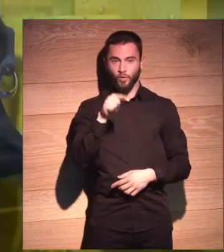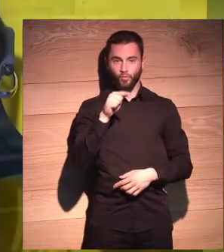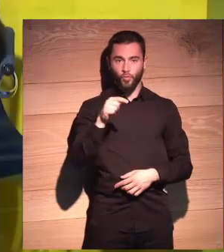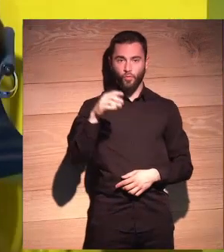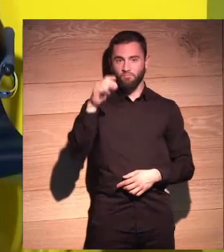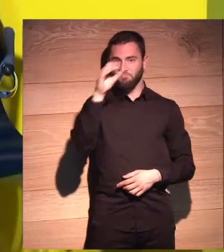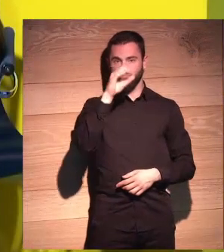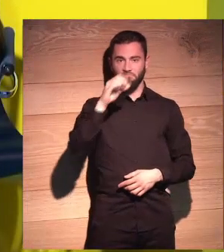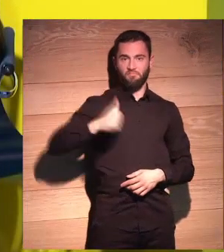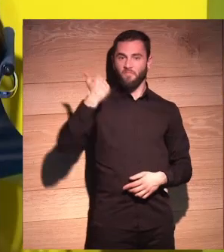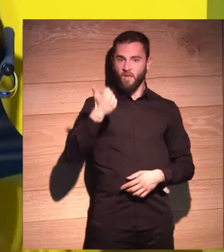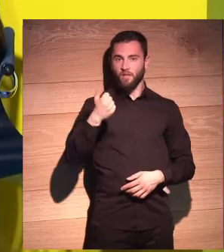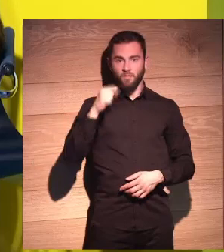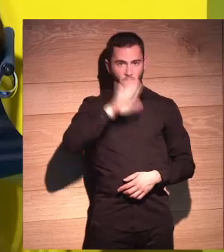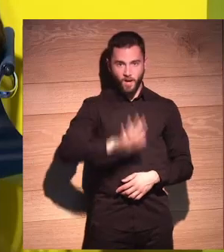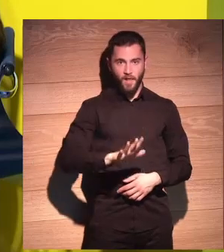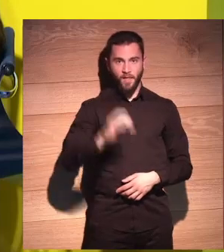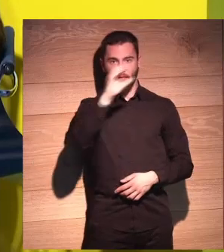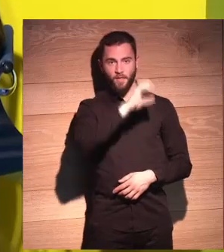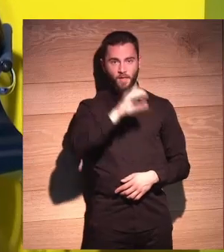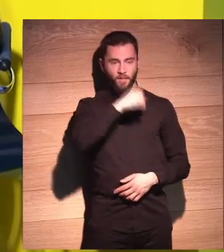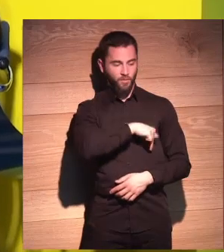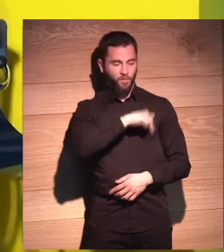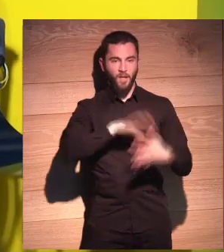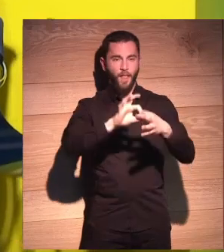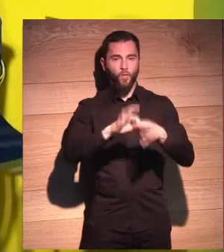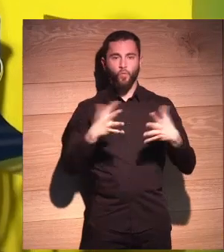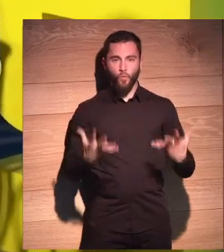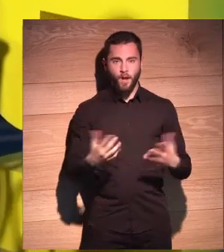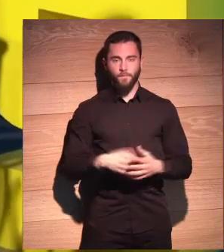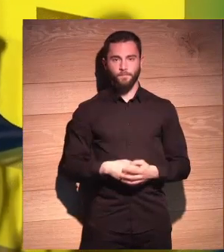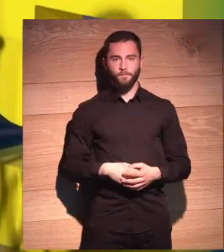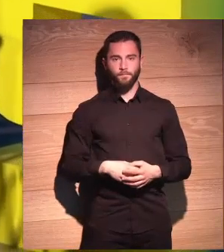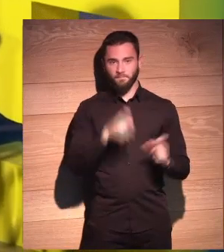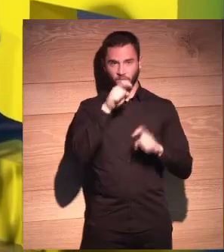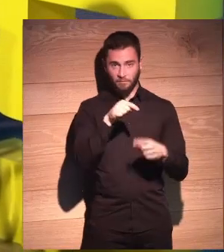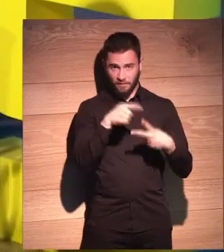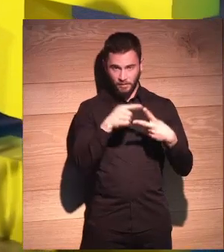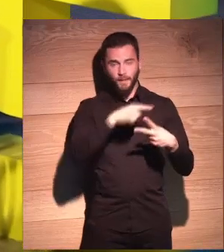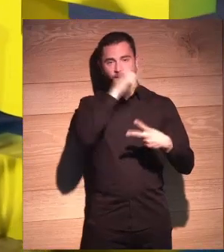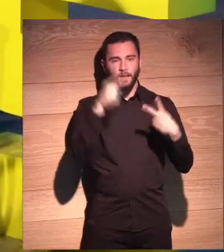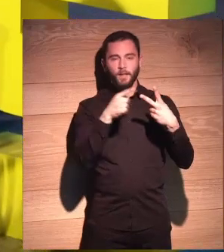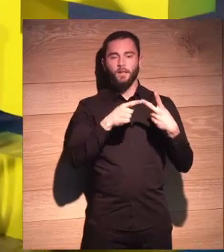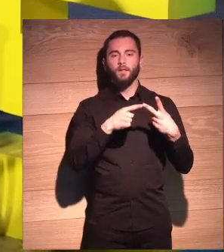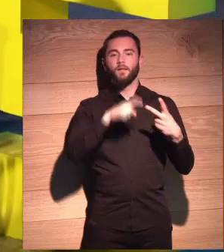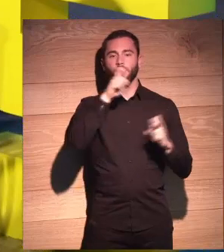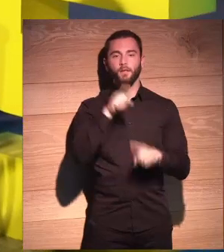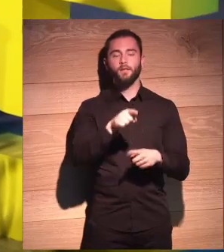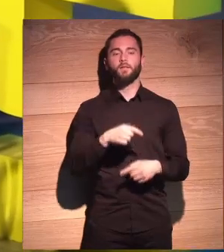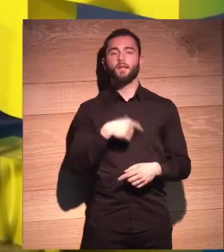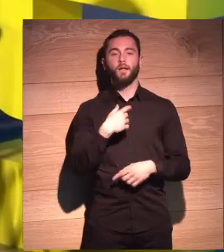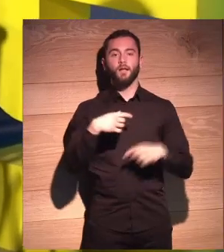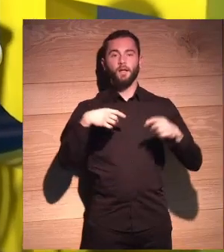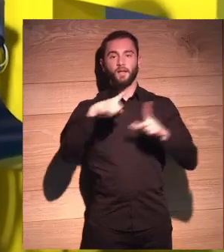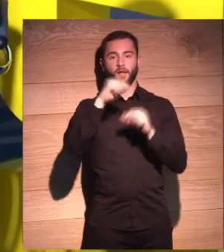¿dónde está la ciencia, dónde está respecto a la conciencia? Una. Y después, la gente que habla de las neuronas del corazón,